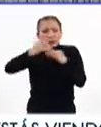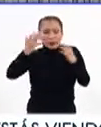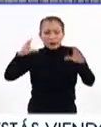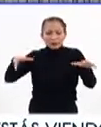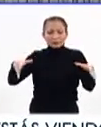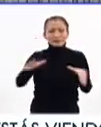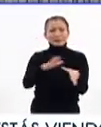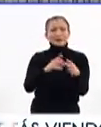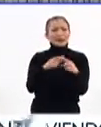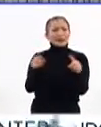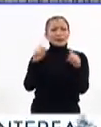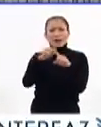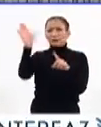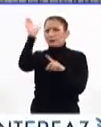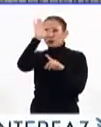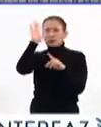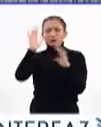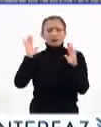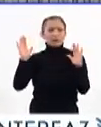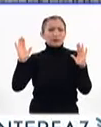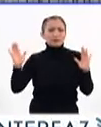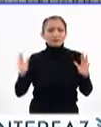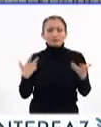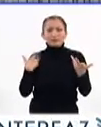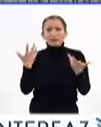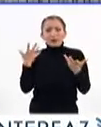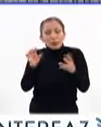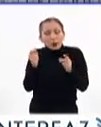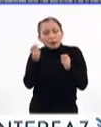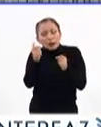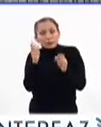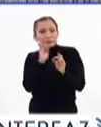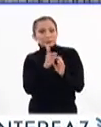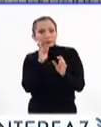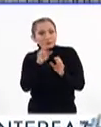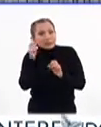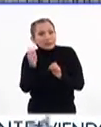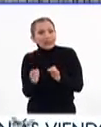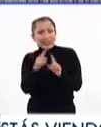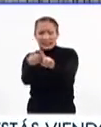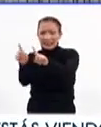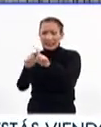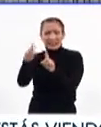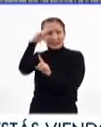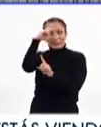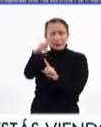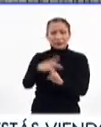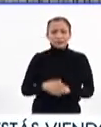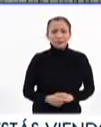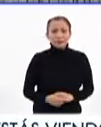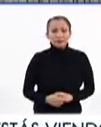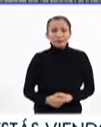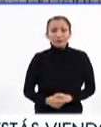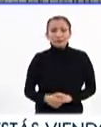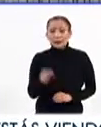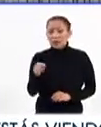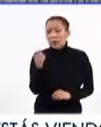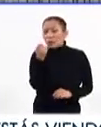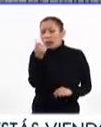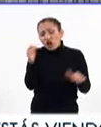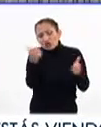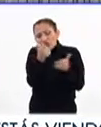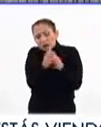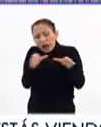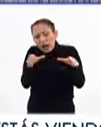crea una multiculturalidad extraordinaria, una pequeña muestra de lo diverso que es México. Y una pequeña